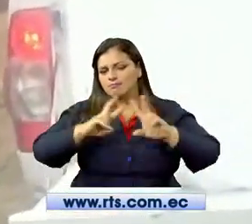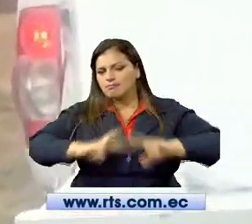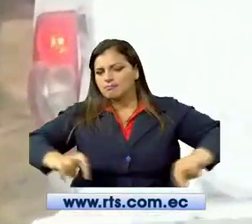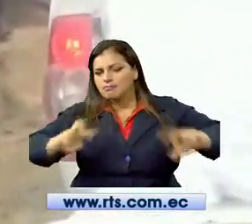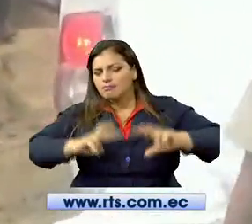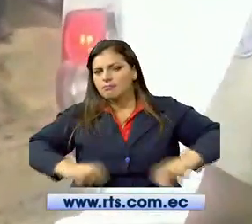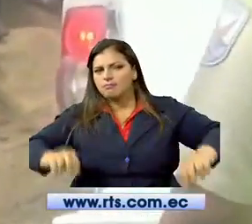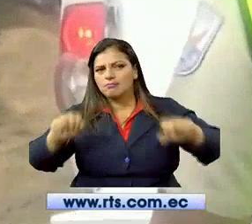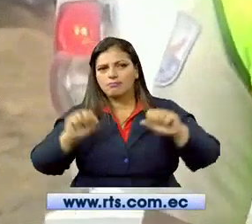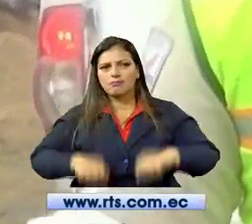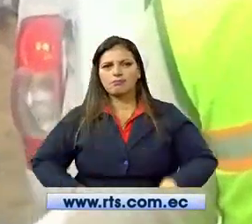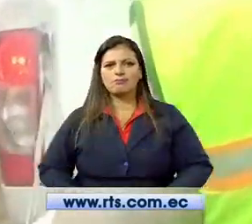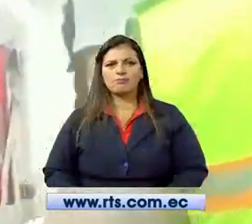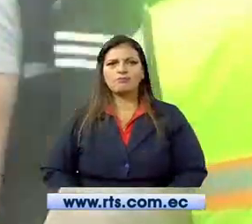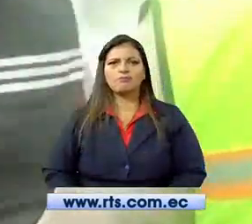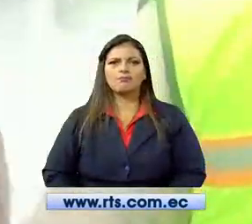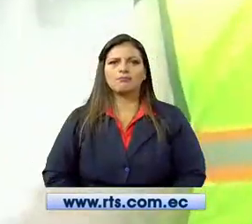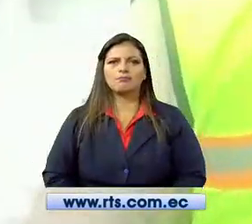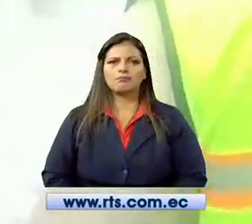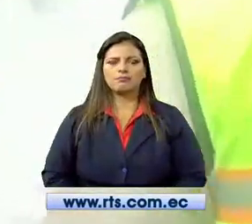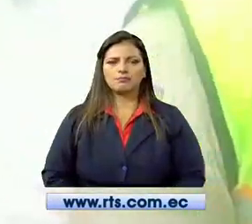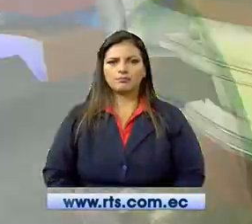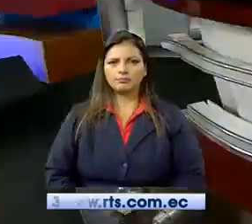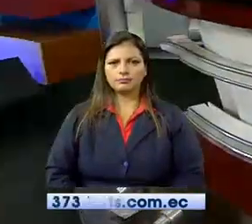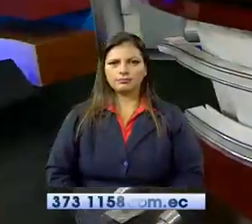provincia de Manabí, informó Wendy Delgado.